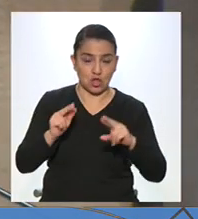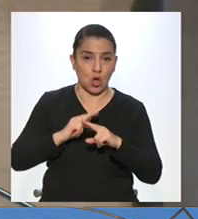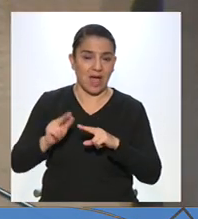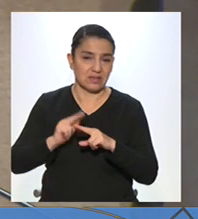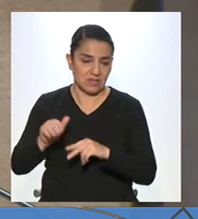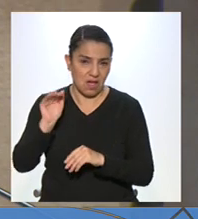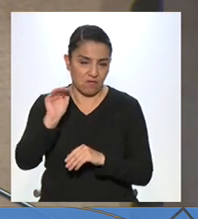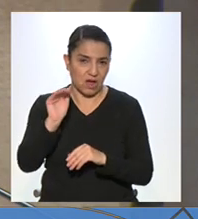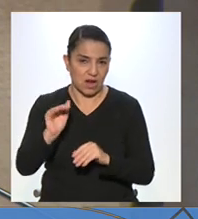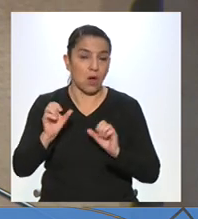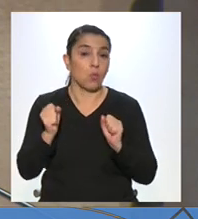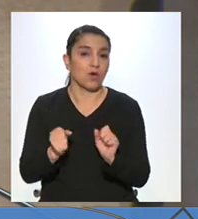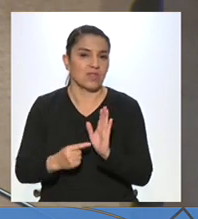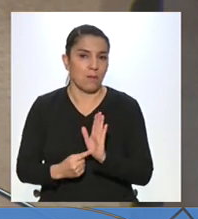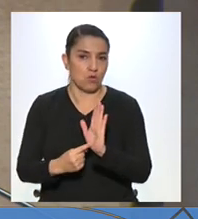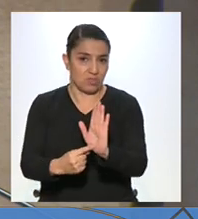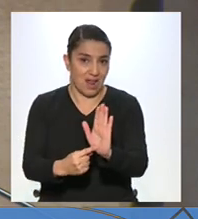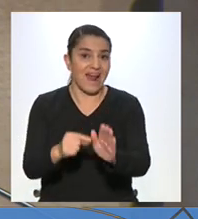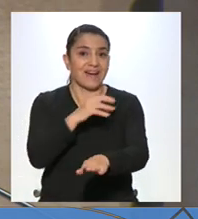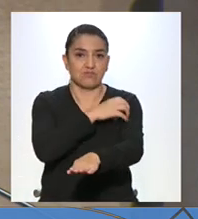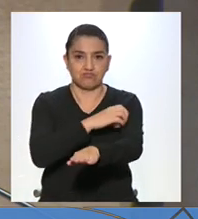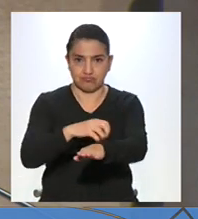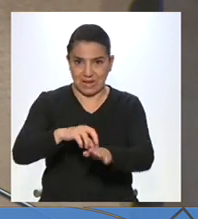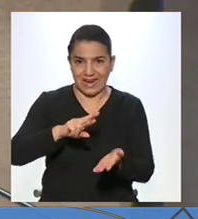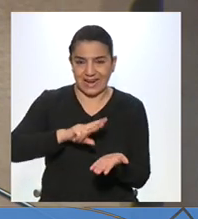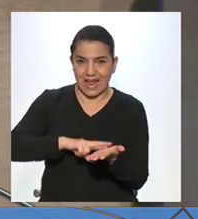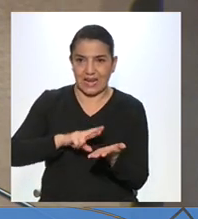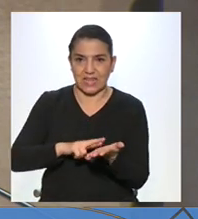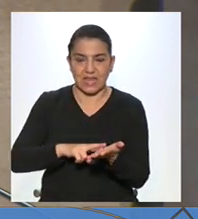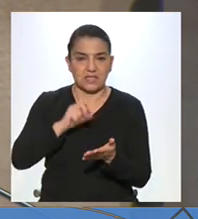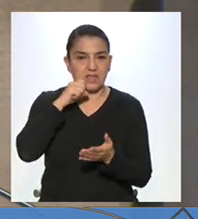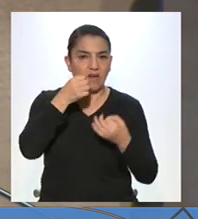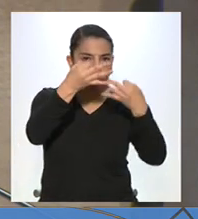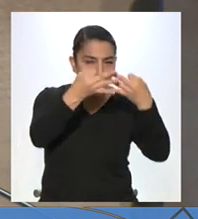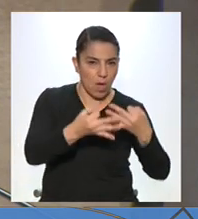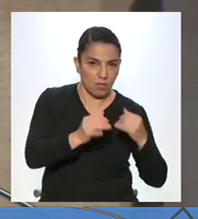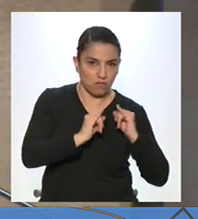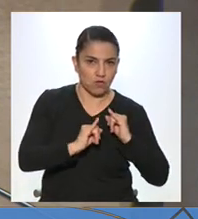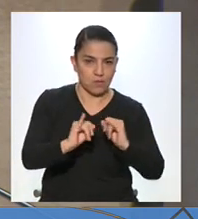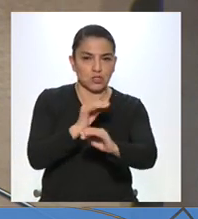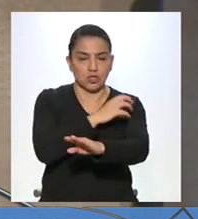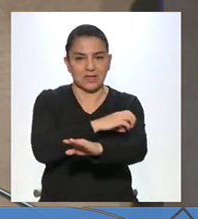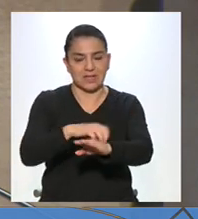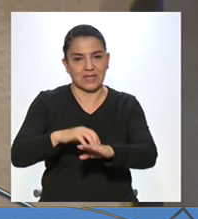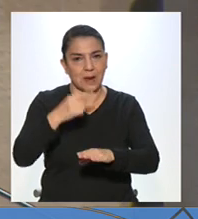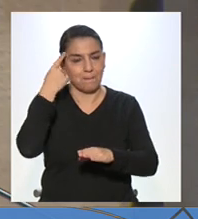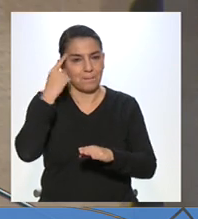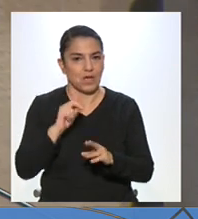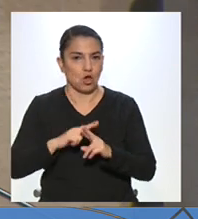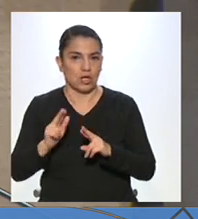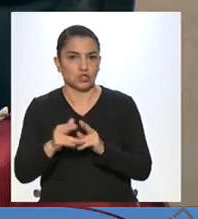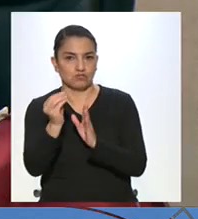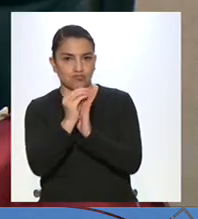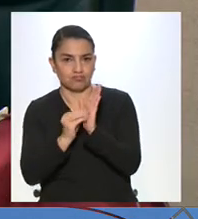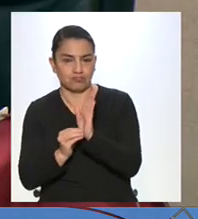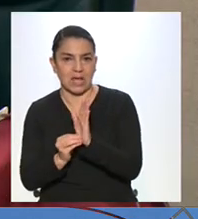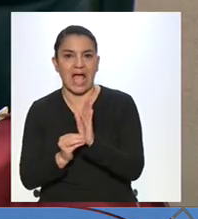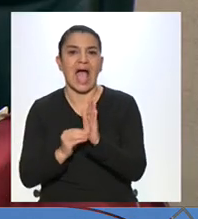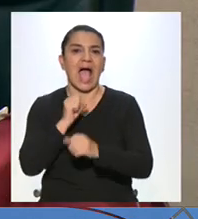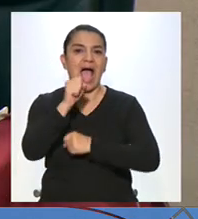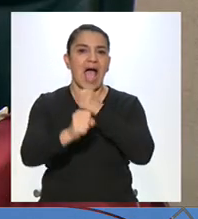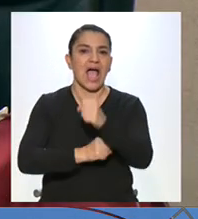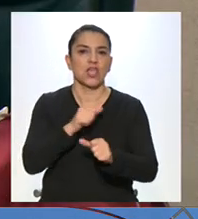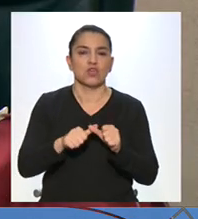podía reflejar estas realidades eran las cuentas regionales, pero estas se han venido elaborando sobre una base anual y se han